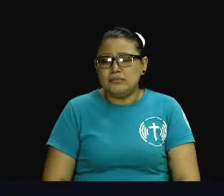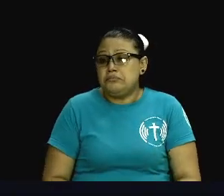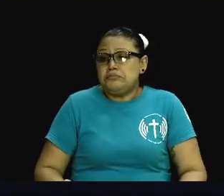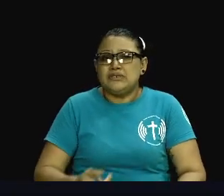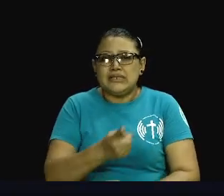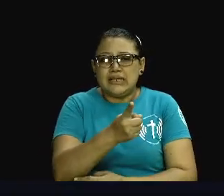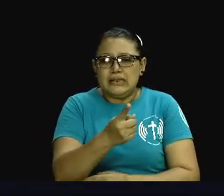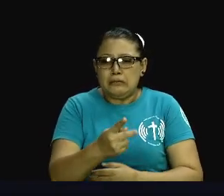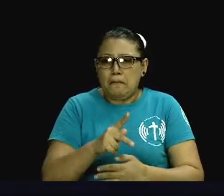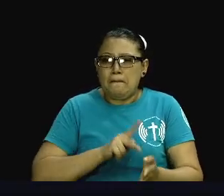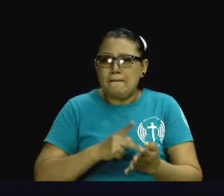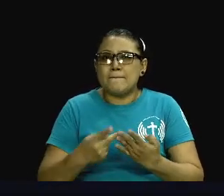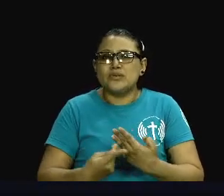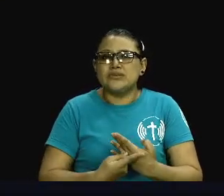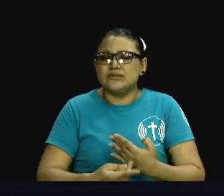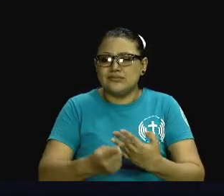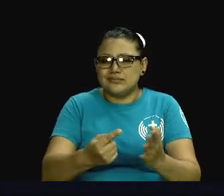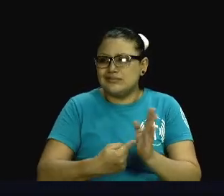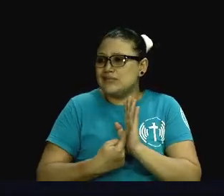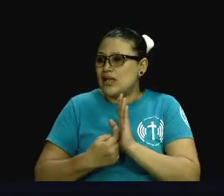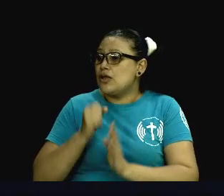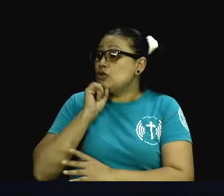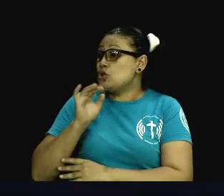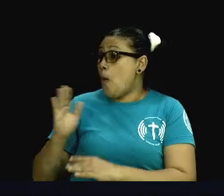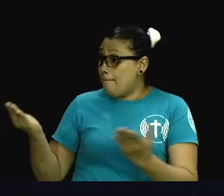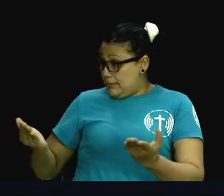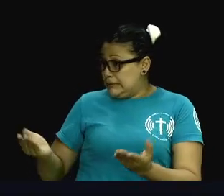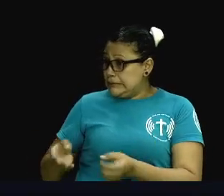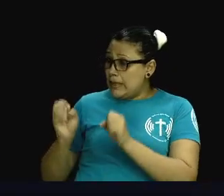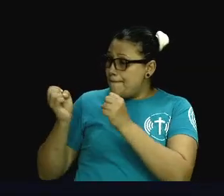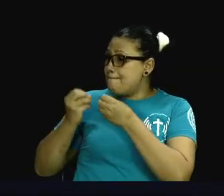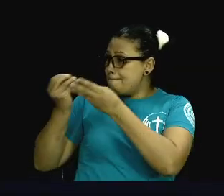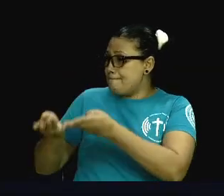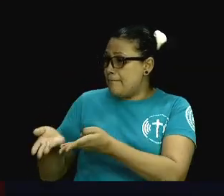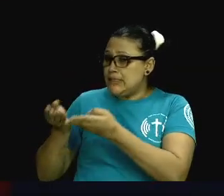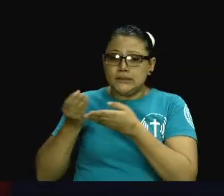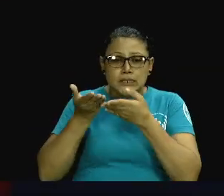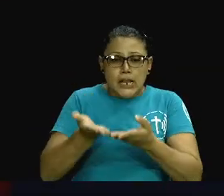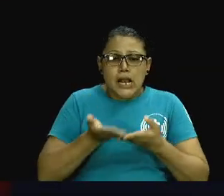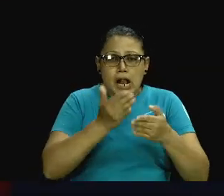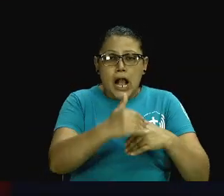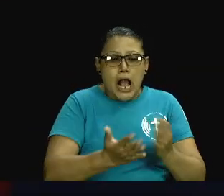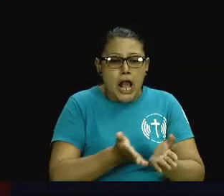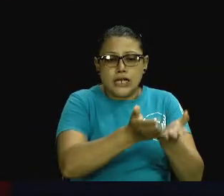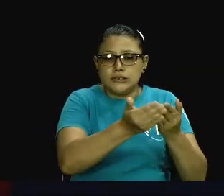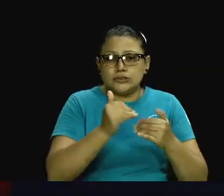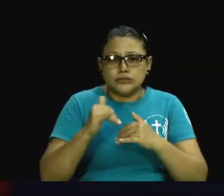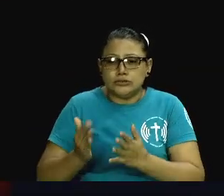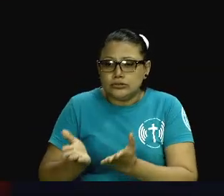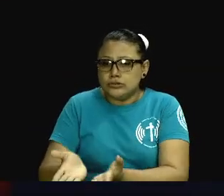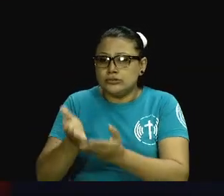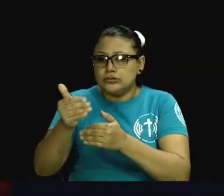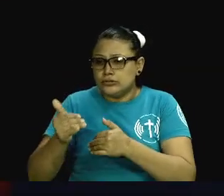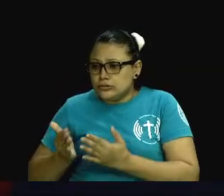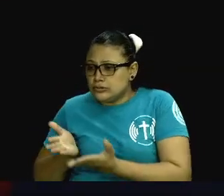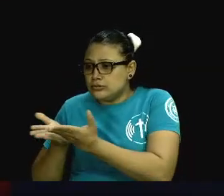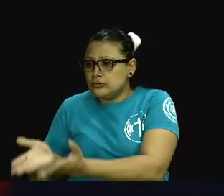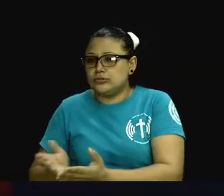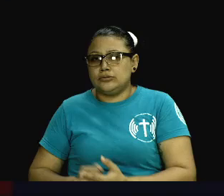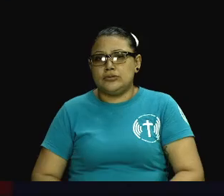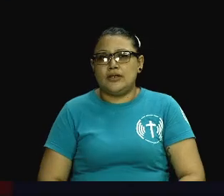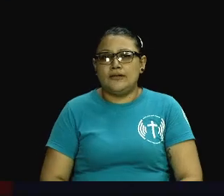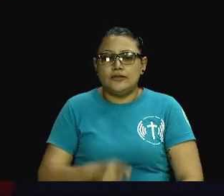porque cristo ya viene pero mientras tanto tenemos que aprender a